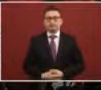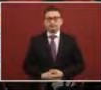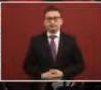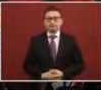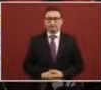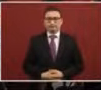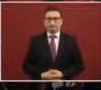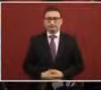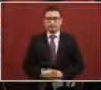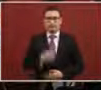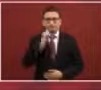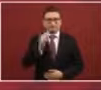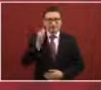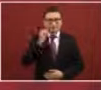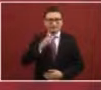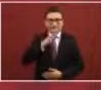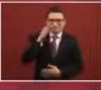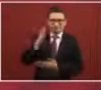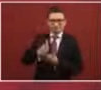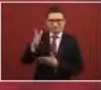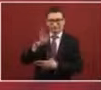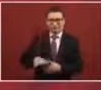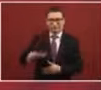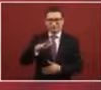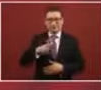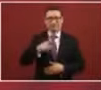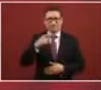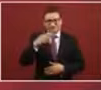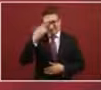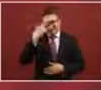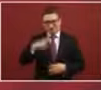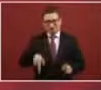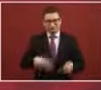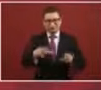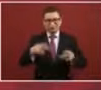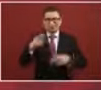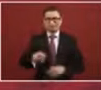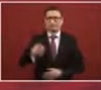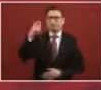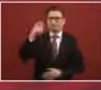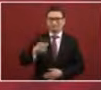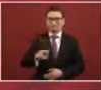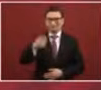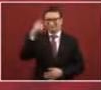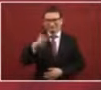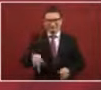nos fue muy bien ayer en la subasta. Quiero